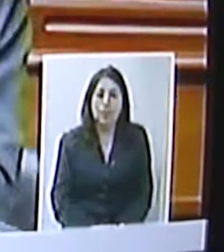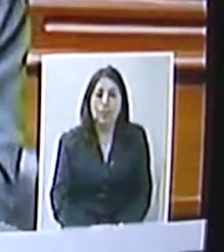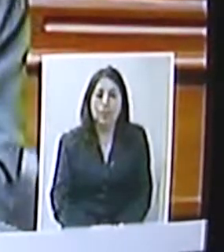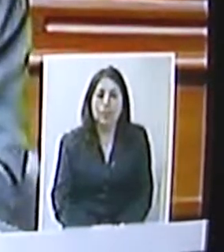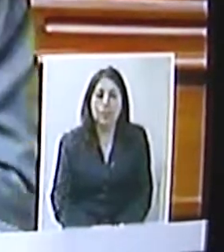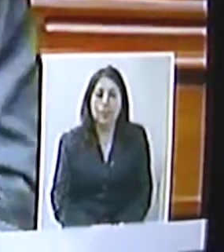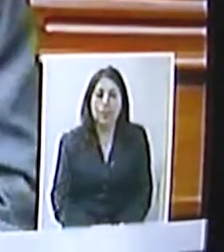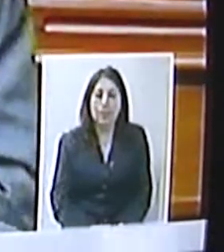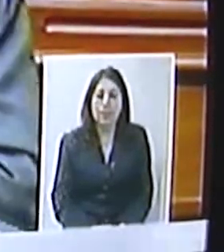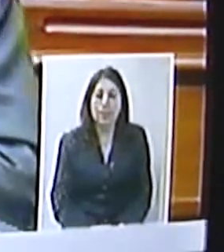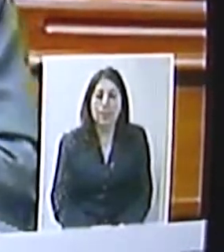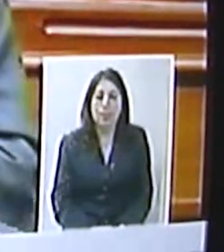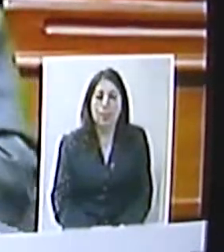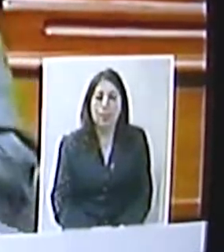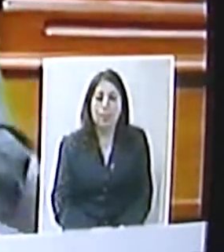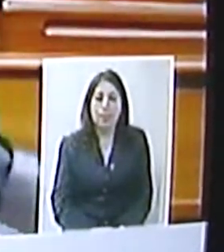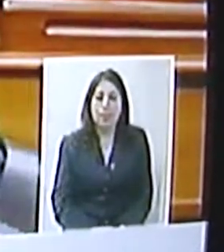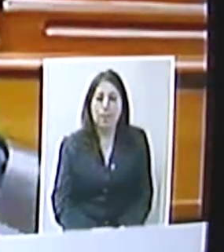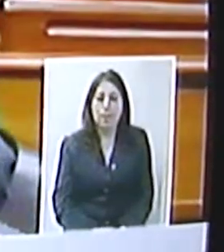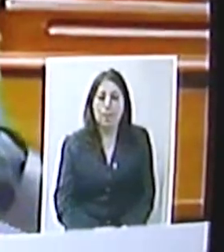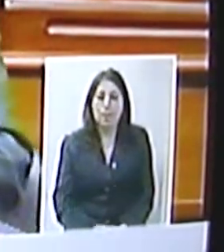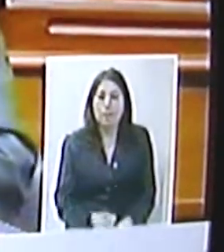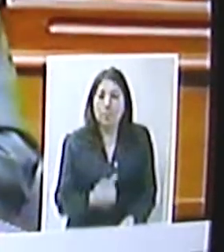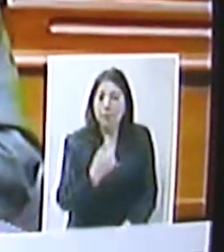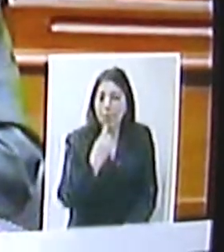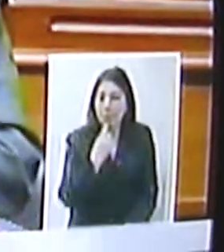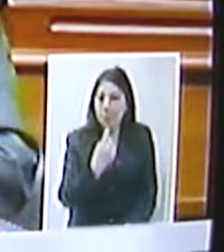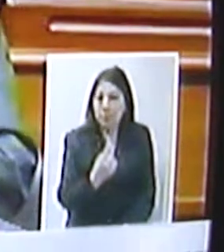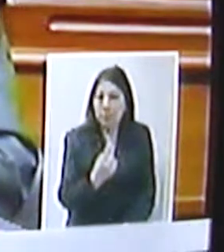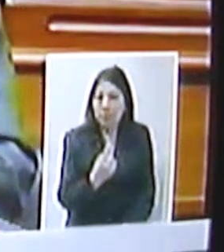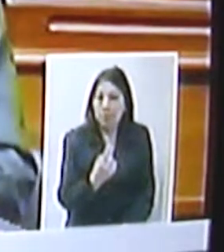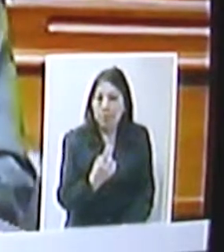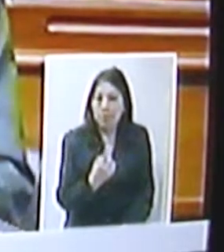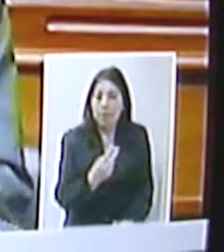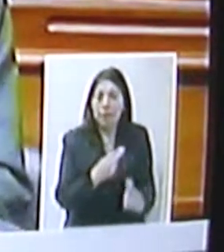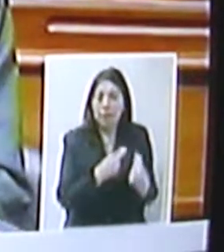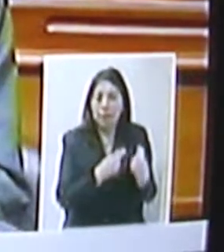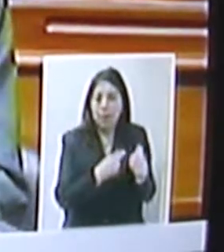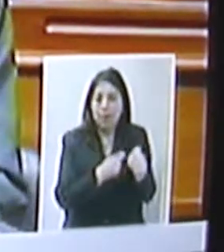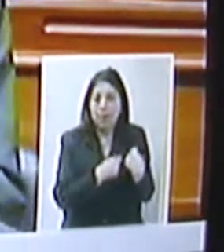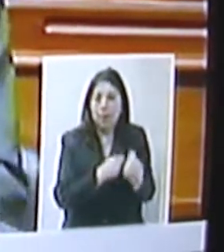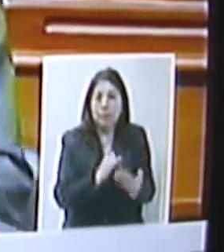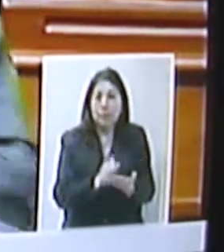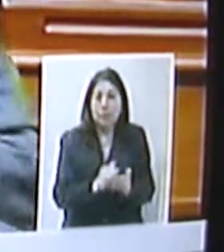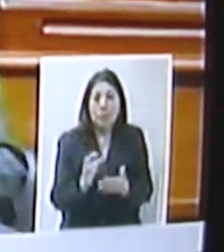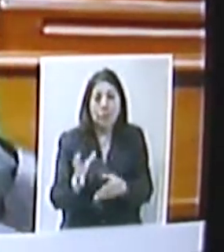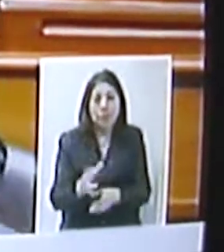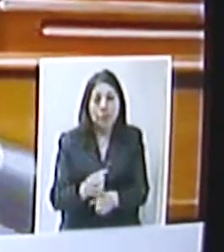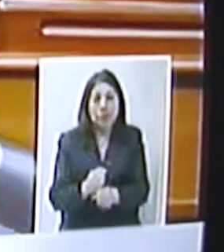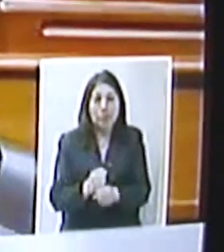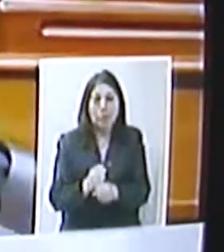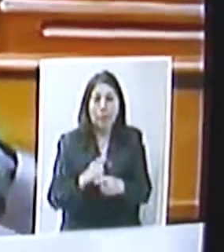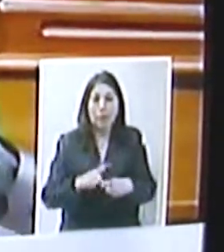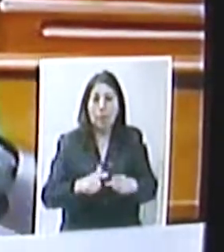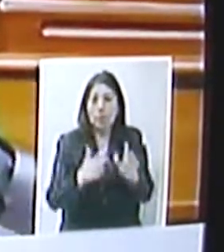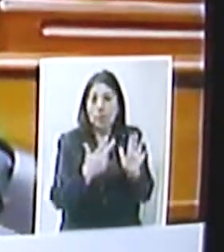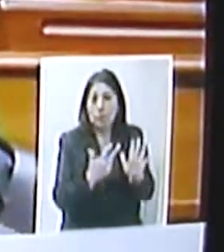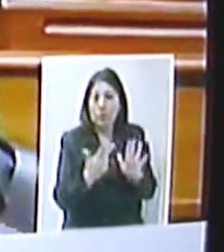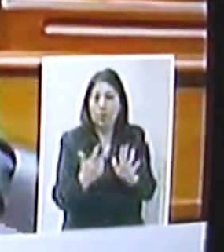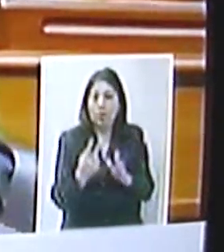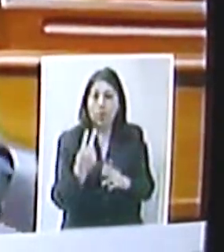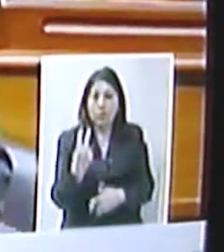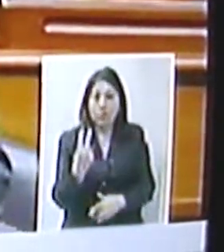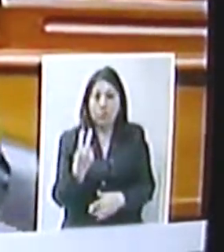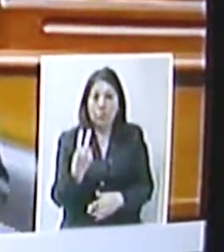Ministro, tal conforme hubo el compromiso de la recuperación del lote 88 de